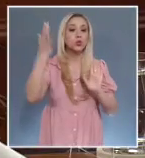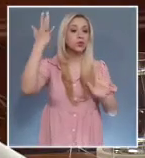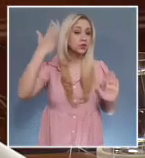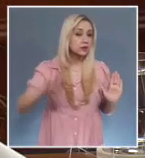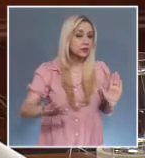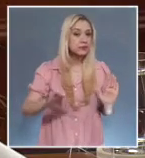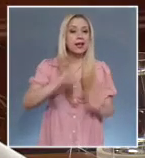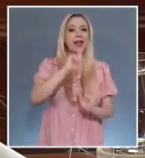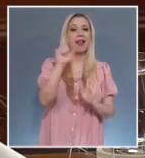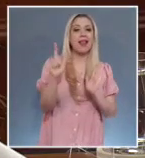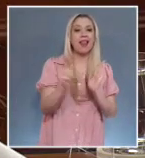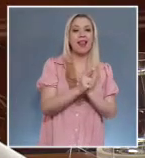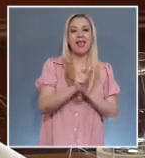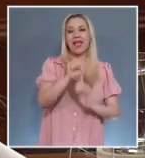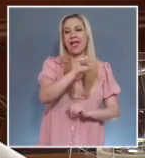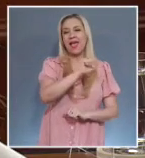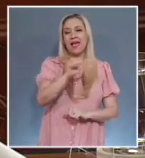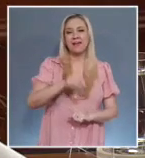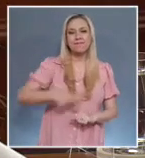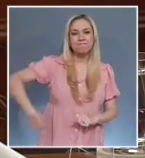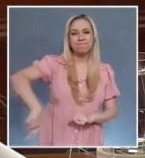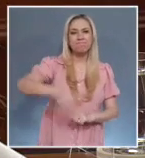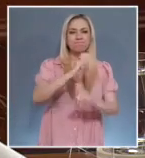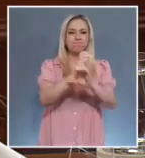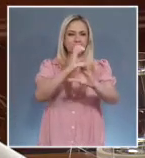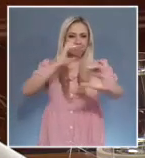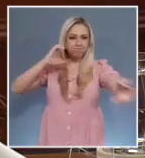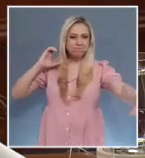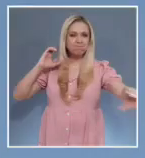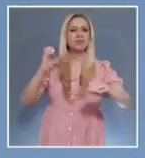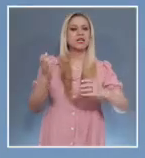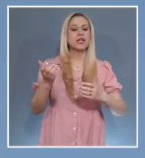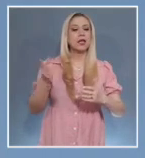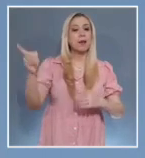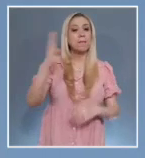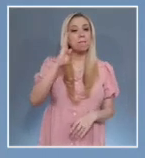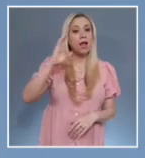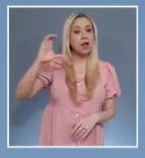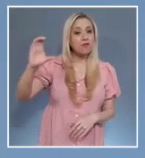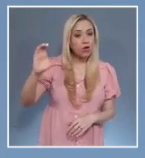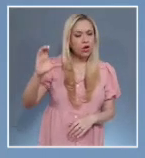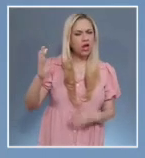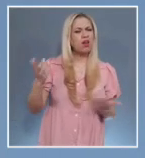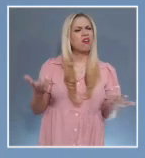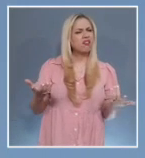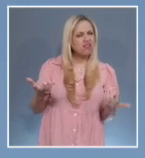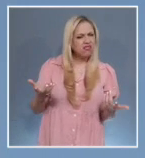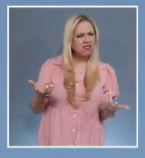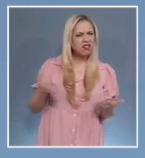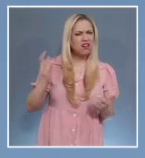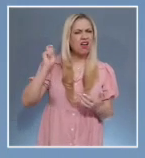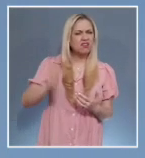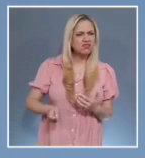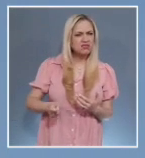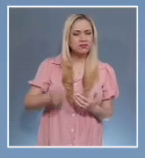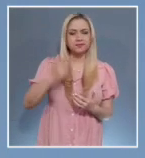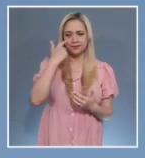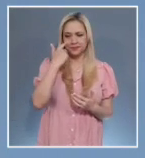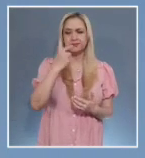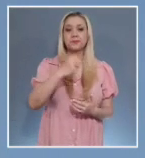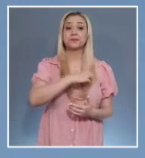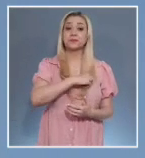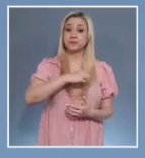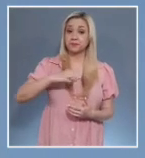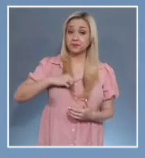Movilidad Sustentable y Transporte del Estado de Baja California, en la porción que establecía la obligación de los